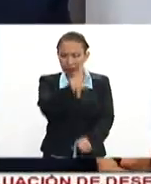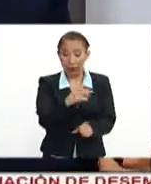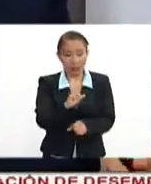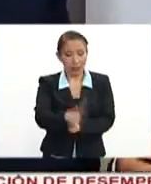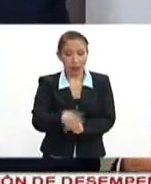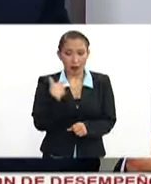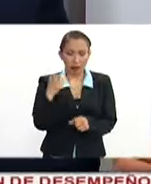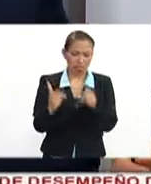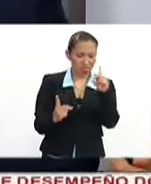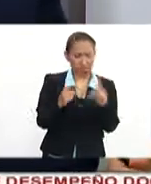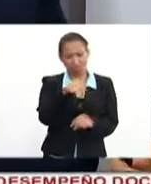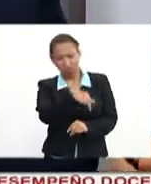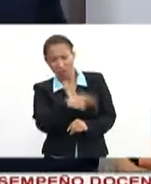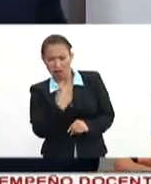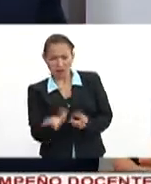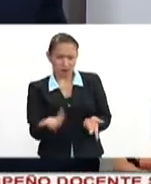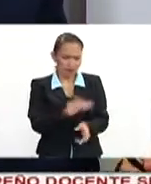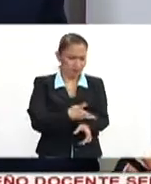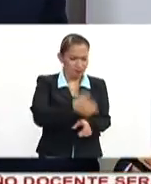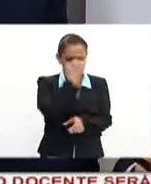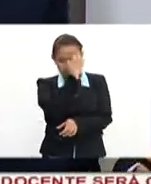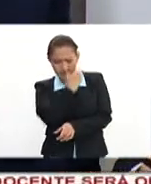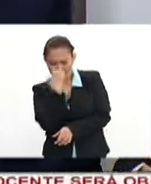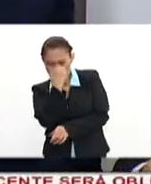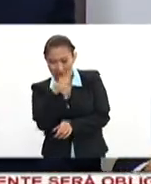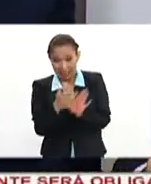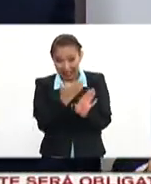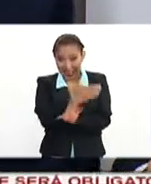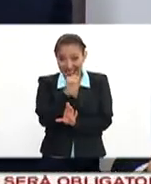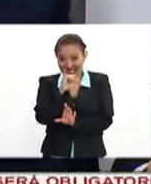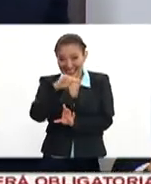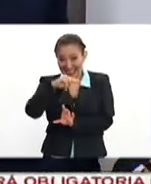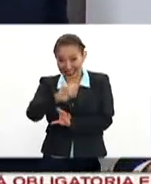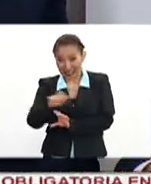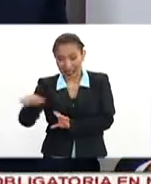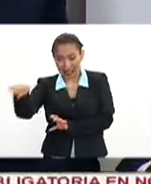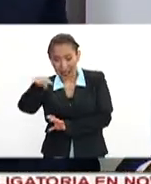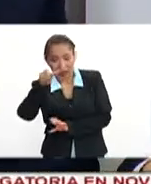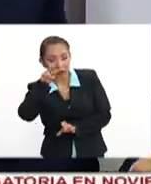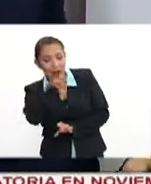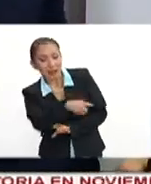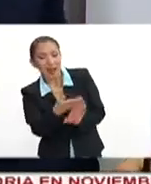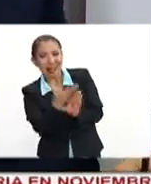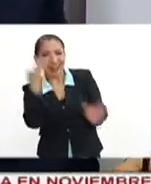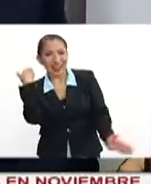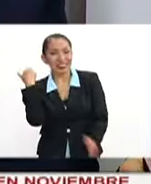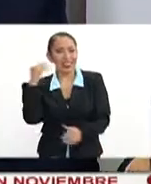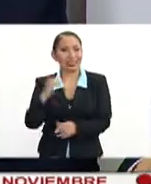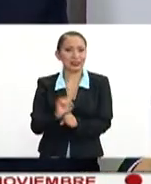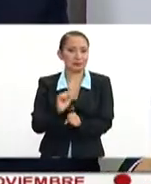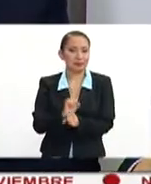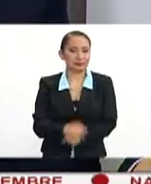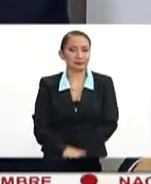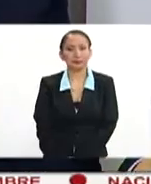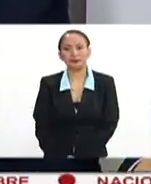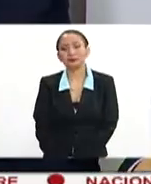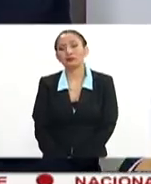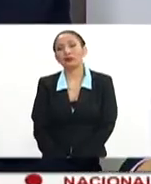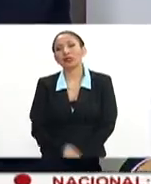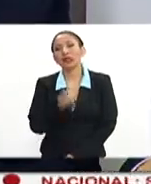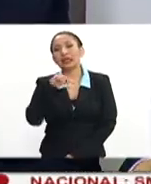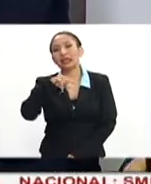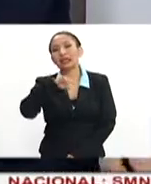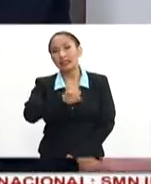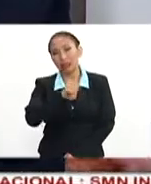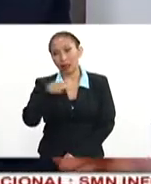en entredicho el proceso de fiscalización que llevó a cabo el INE en las pasadas semanas. El